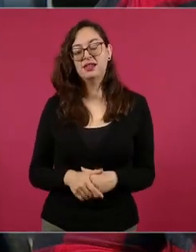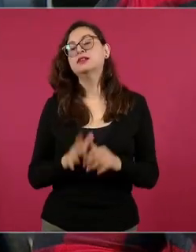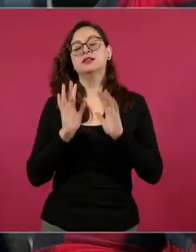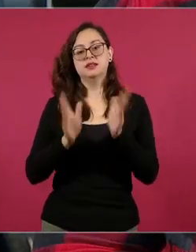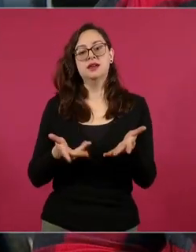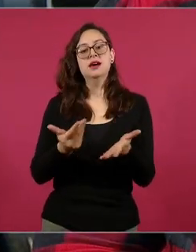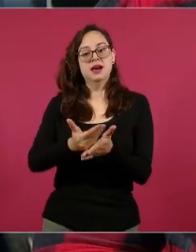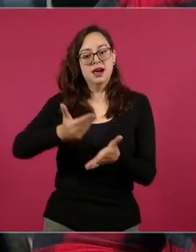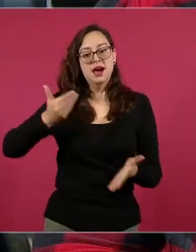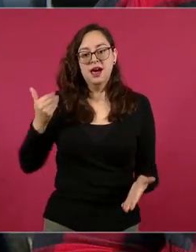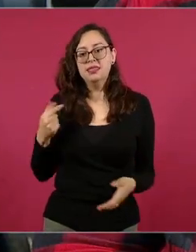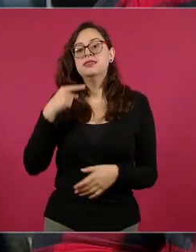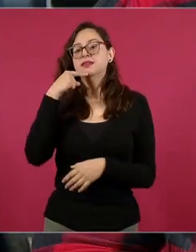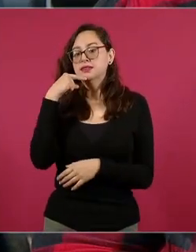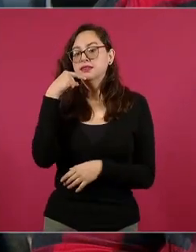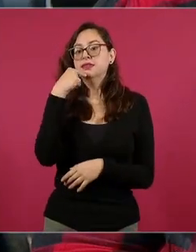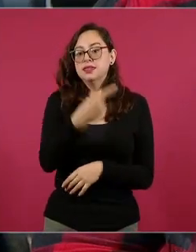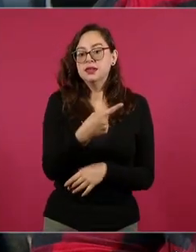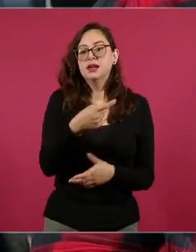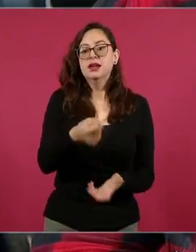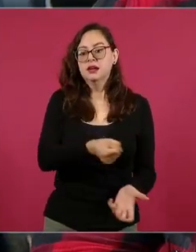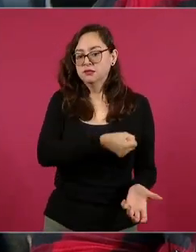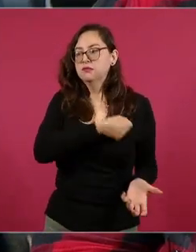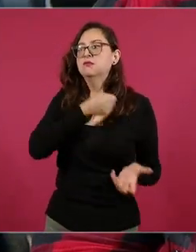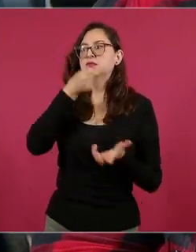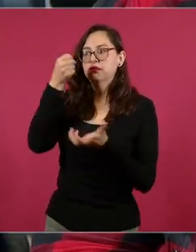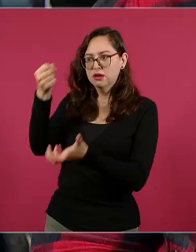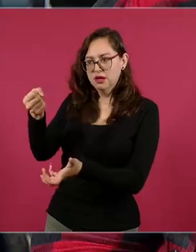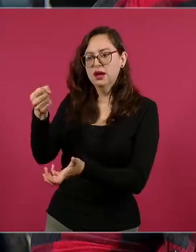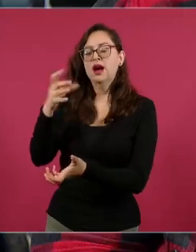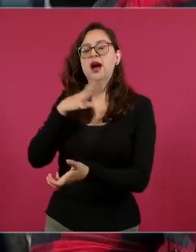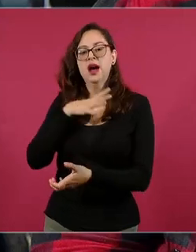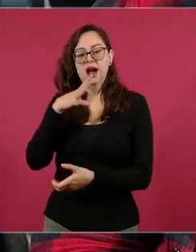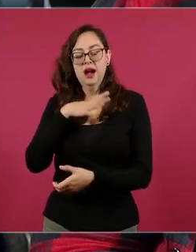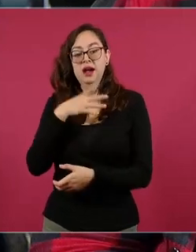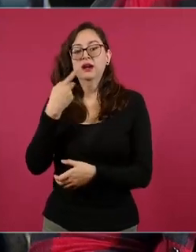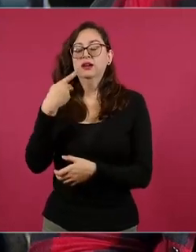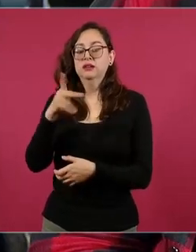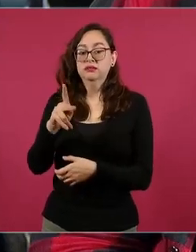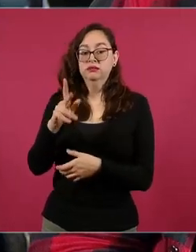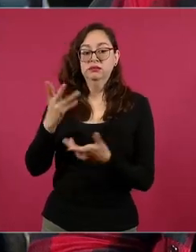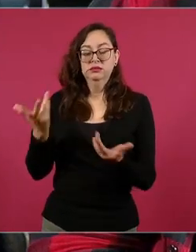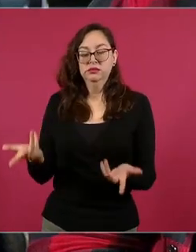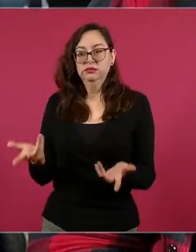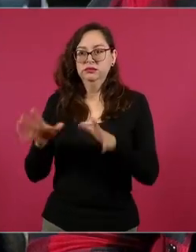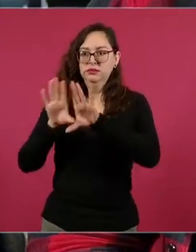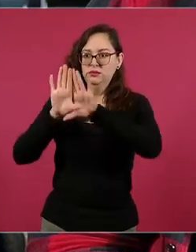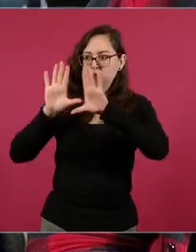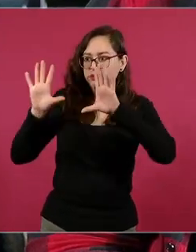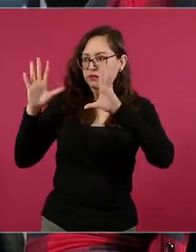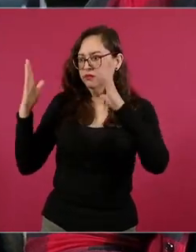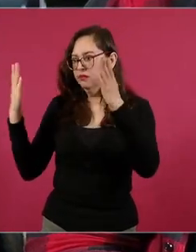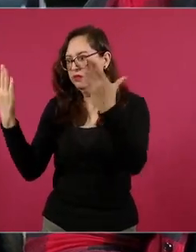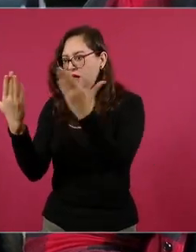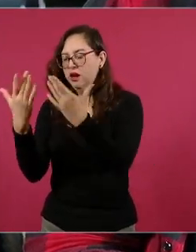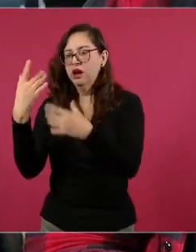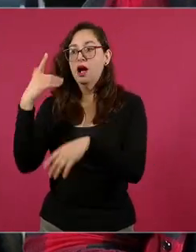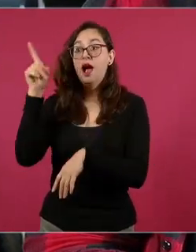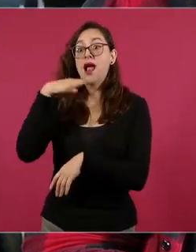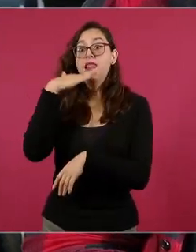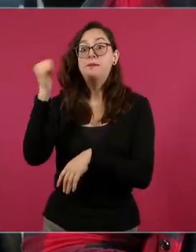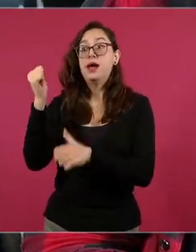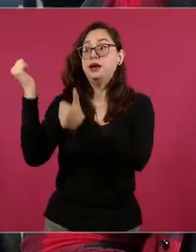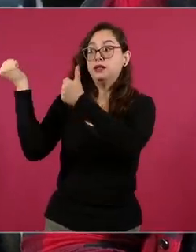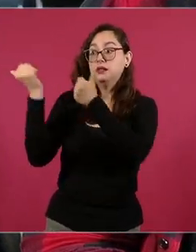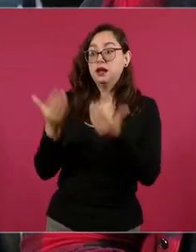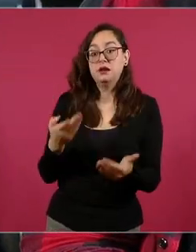que allá había recursos destinados, que estaba comprando una malla al parecer de Alemania, no sabemos si ya llegó o no, pero hasta